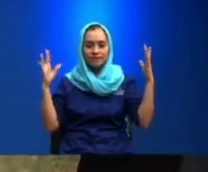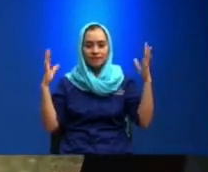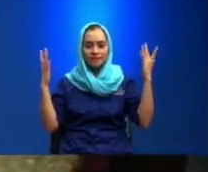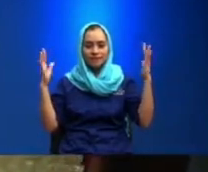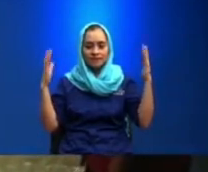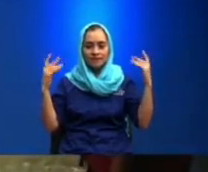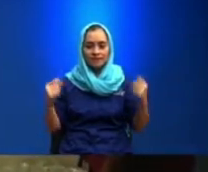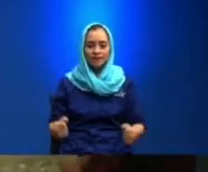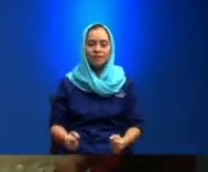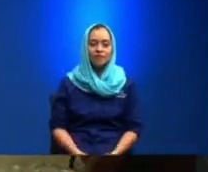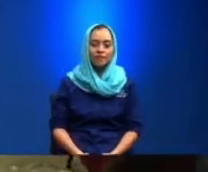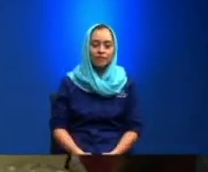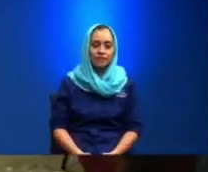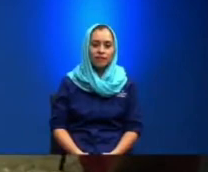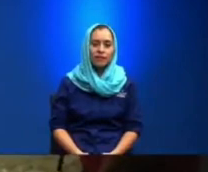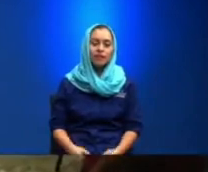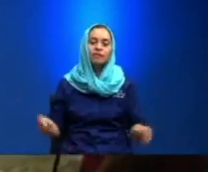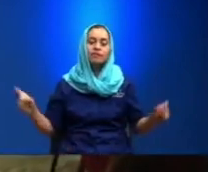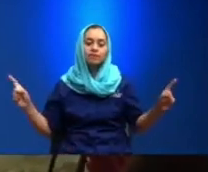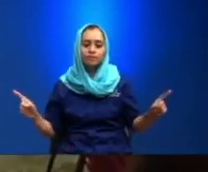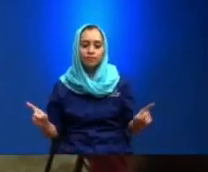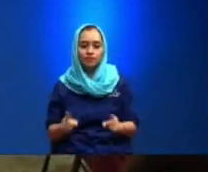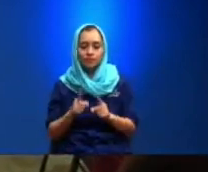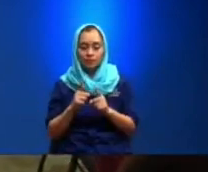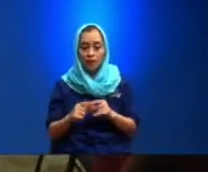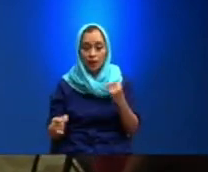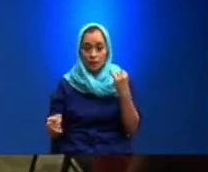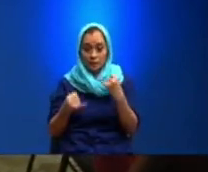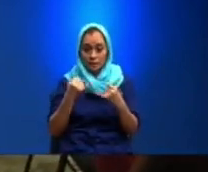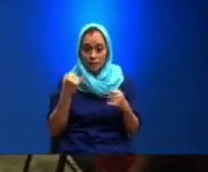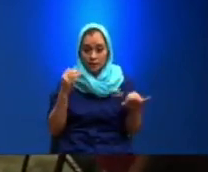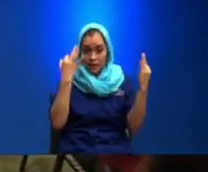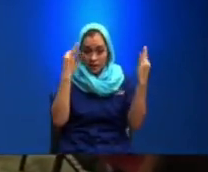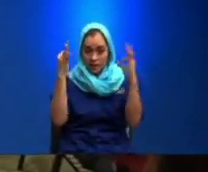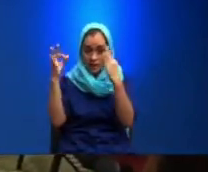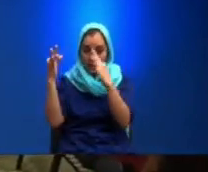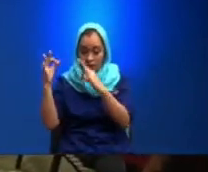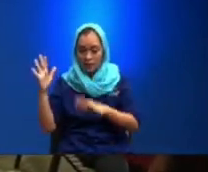creo en lo que has hecho en mí llegaste